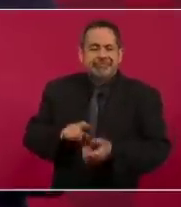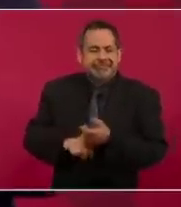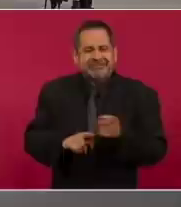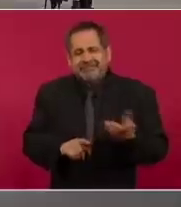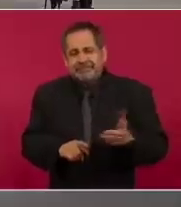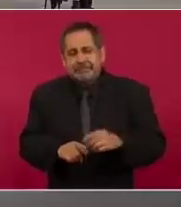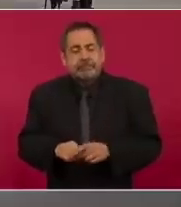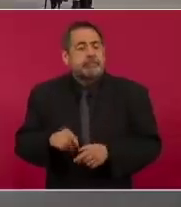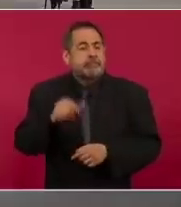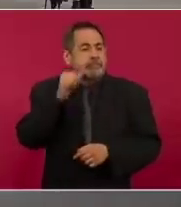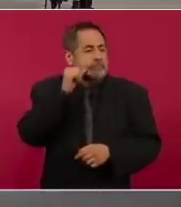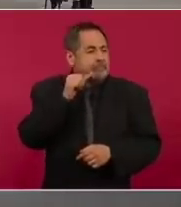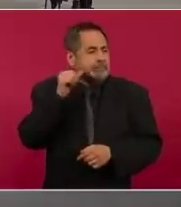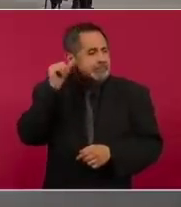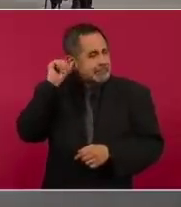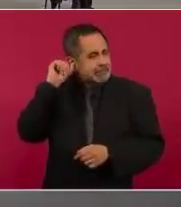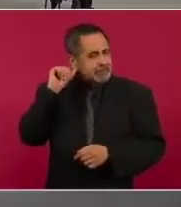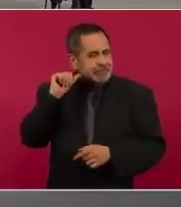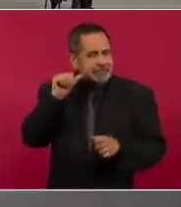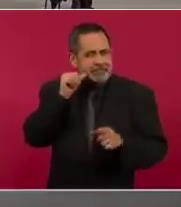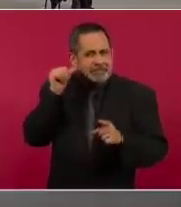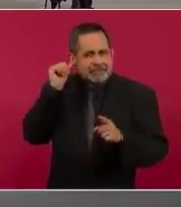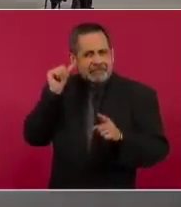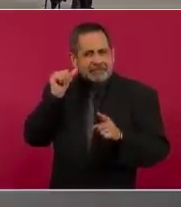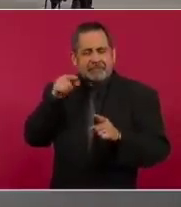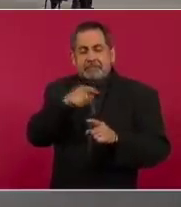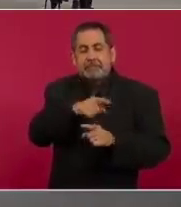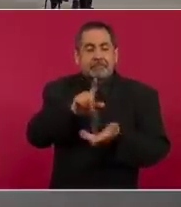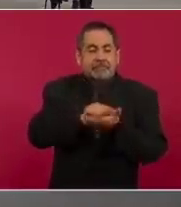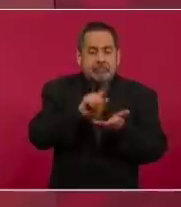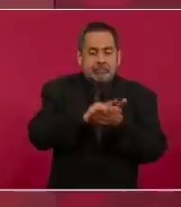Ayer pone en su Twitter,